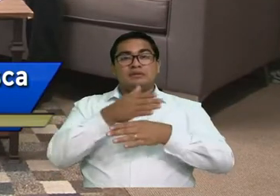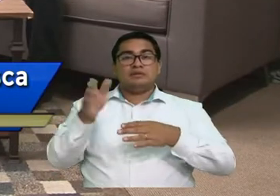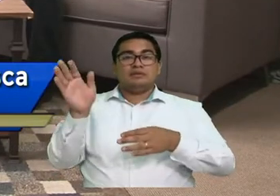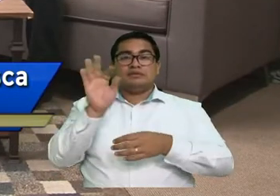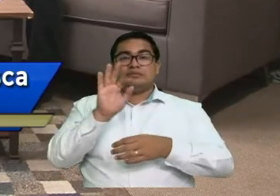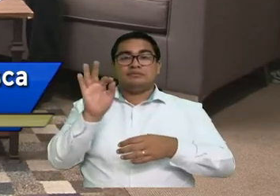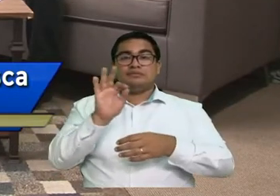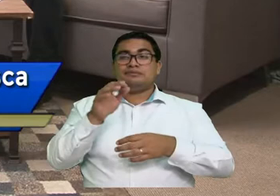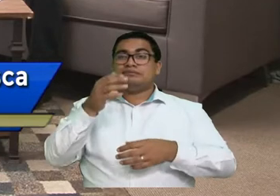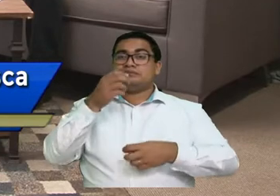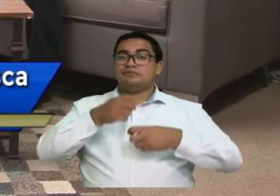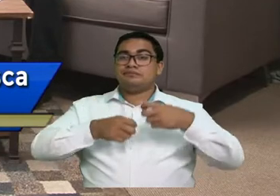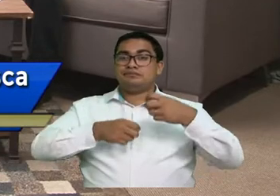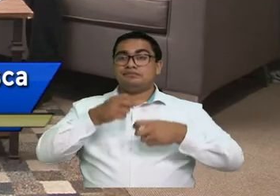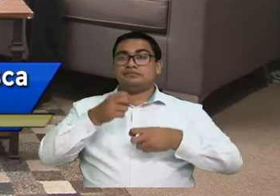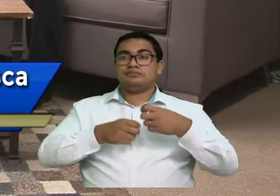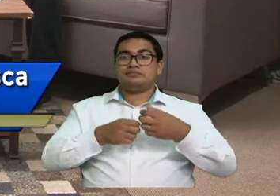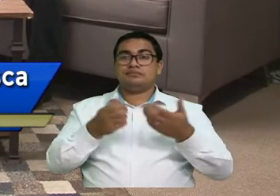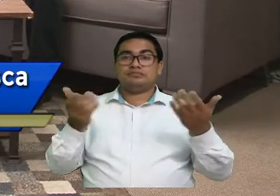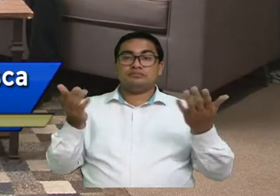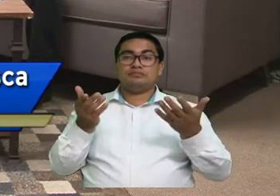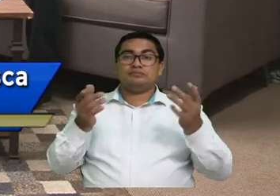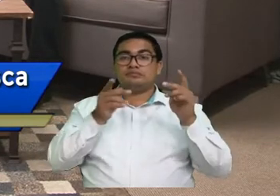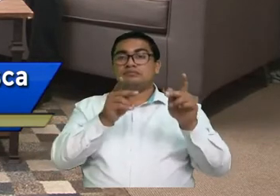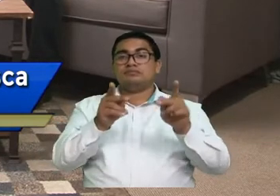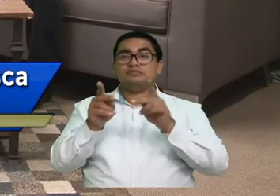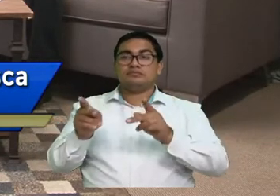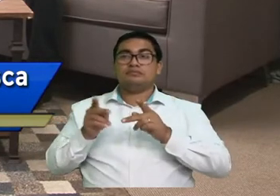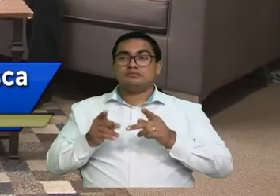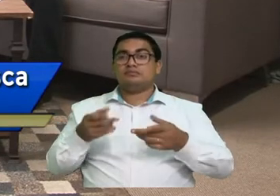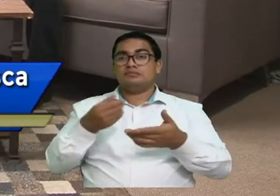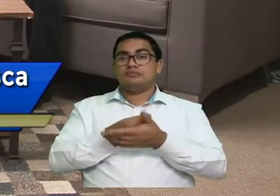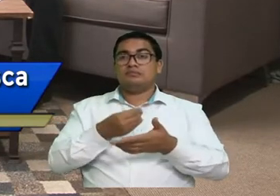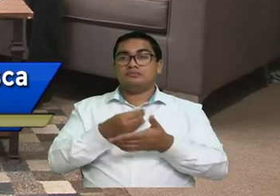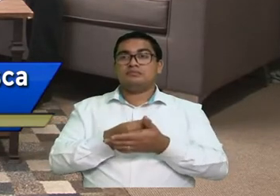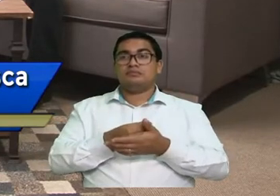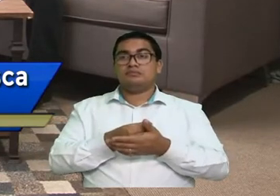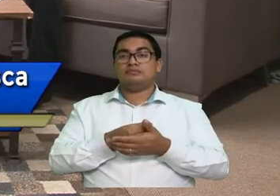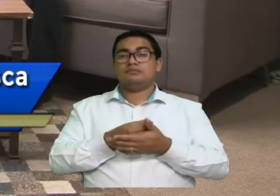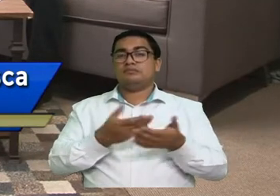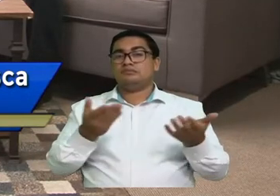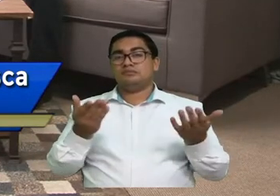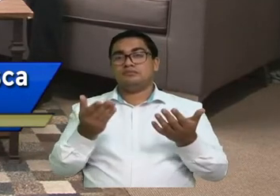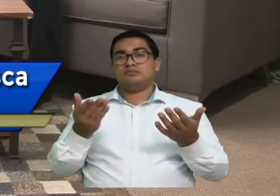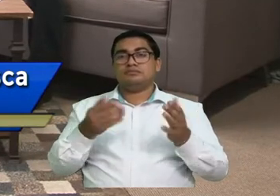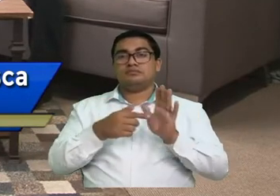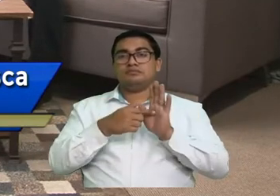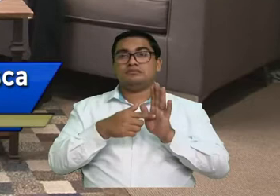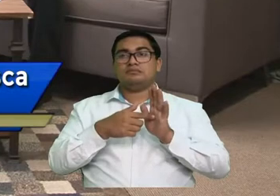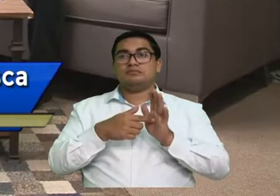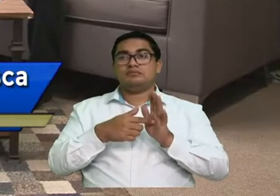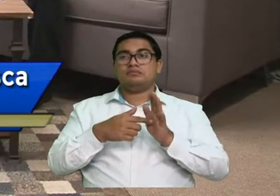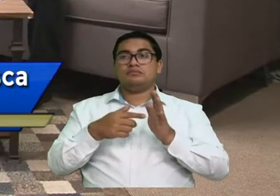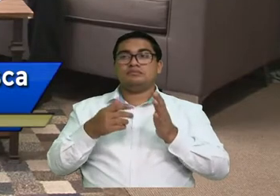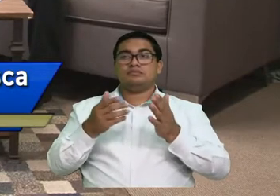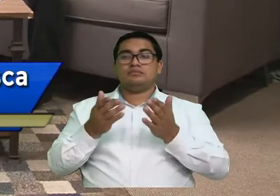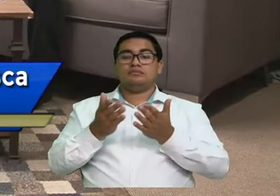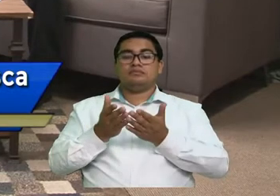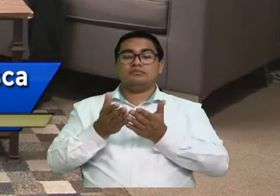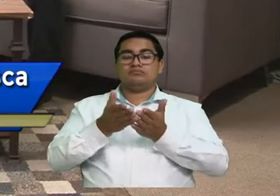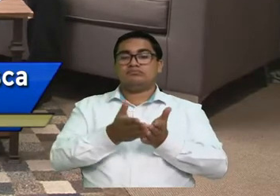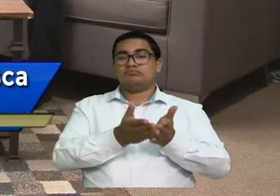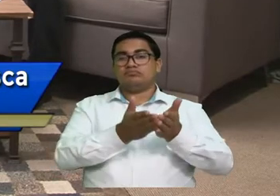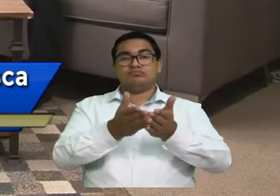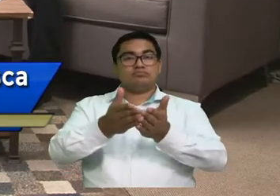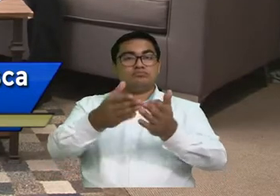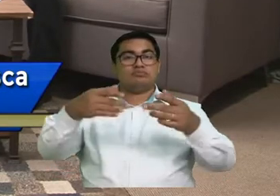incide en la demanda. Por ejemplo, los cruceros, los barcos